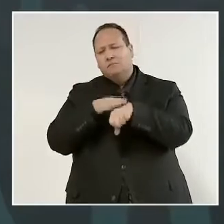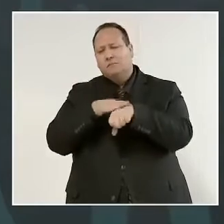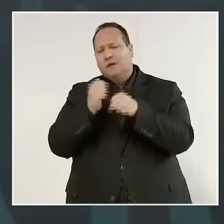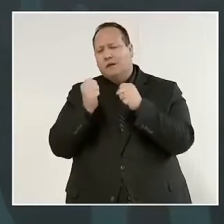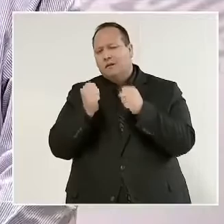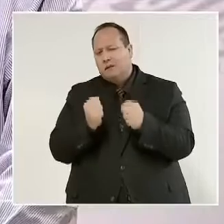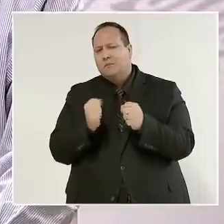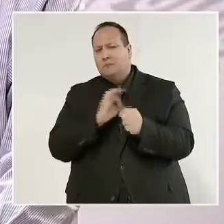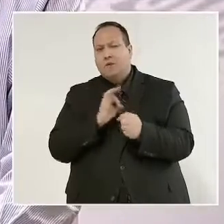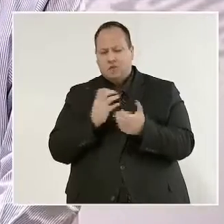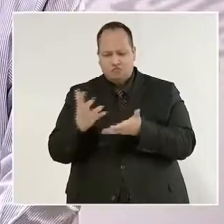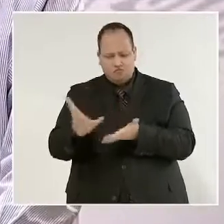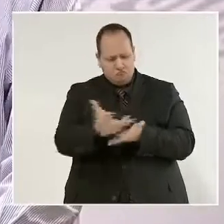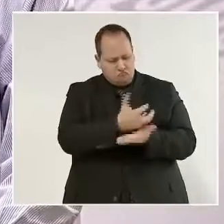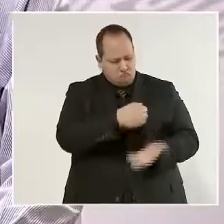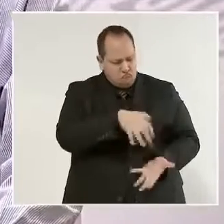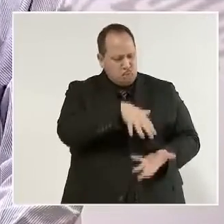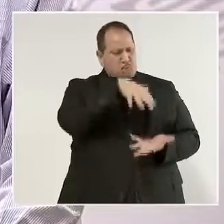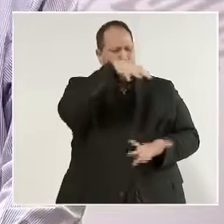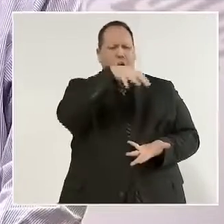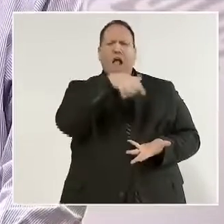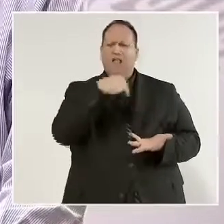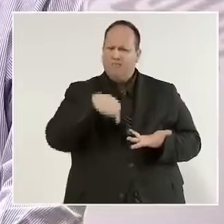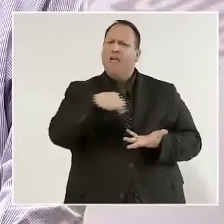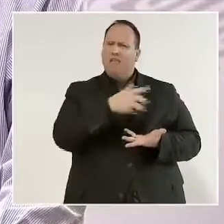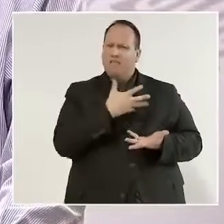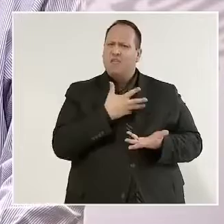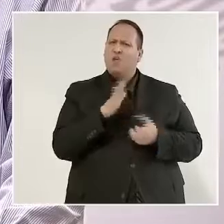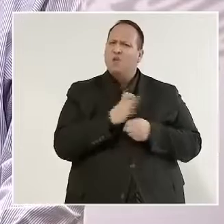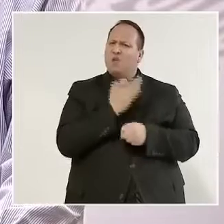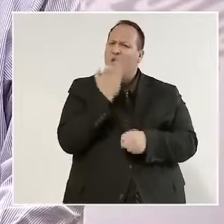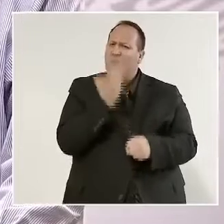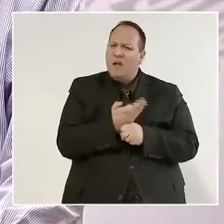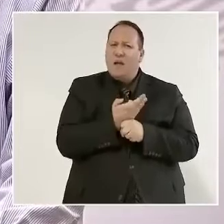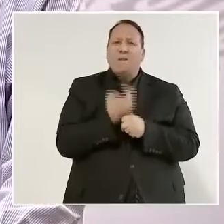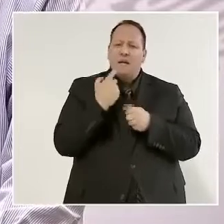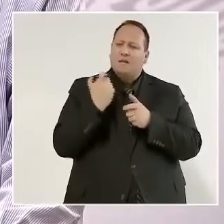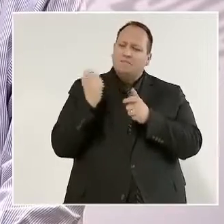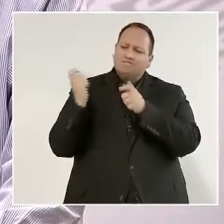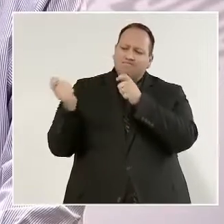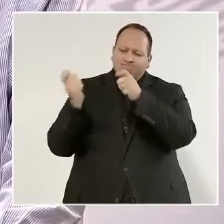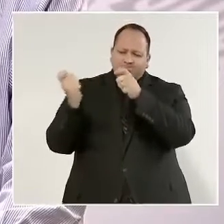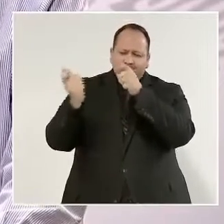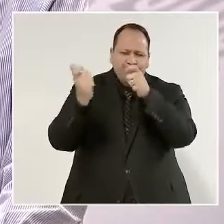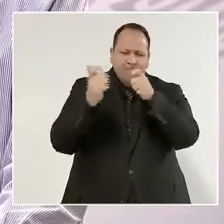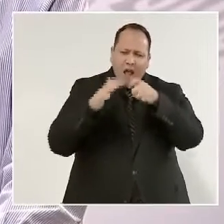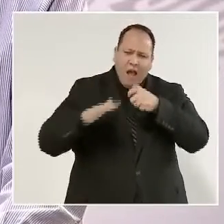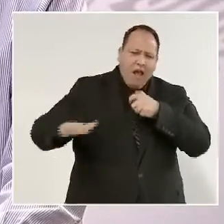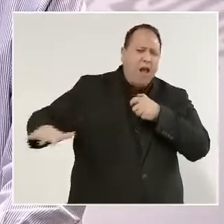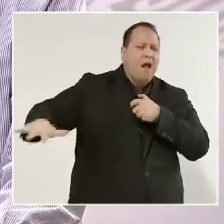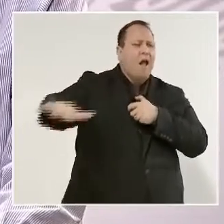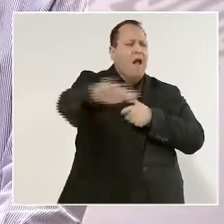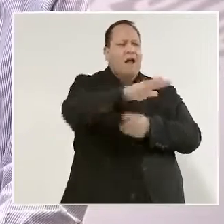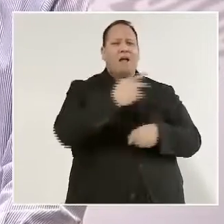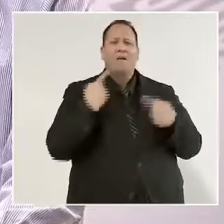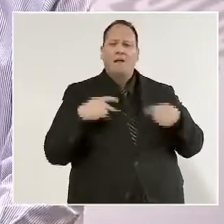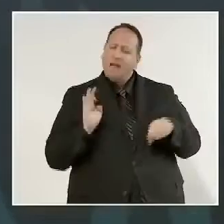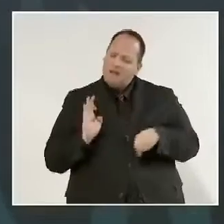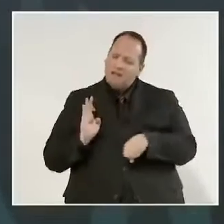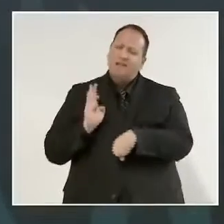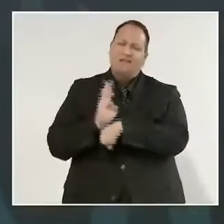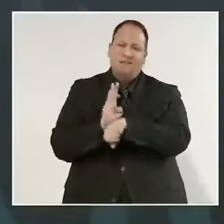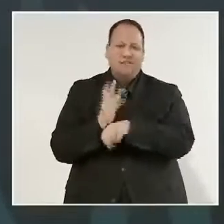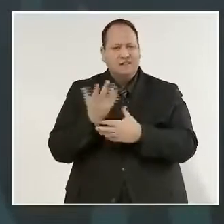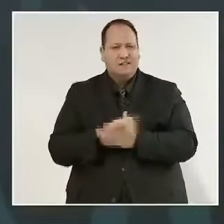hay presupuesto suficiente para seguir invirtiendo en beneficio del pueblo,